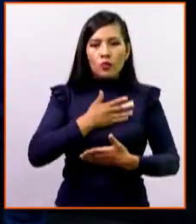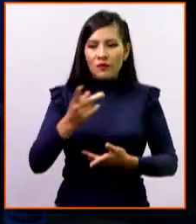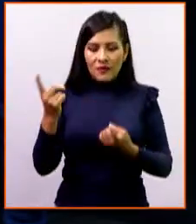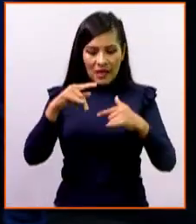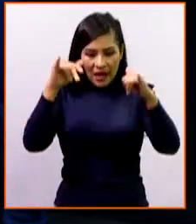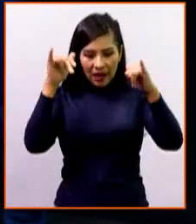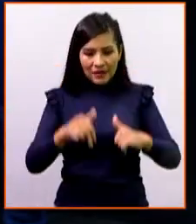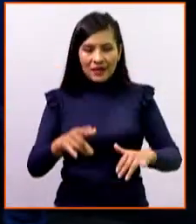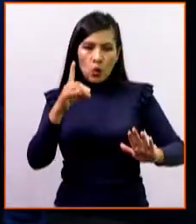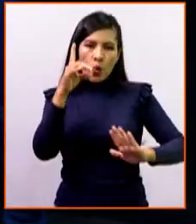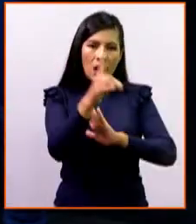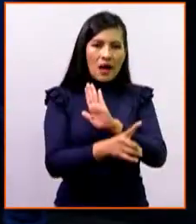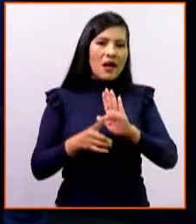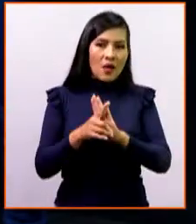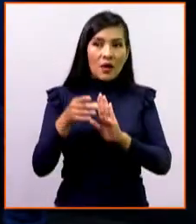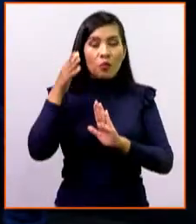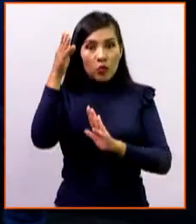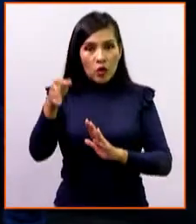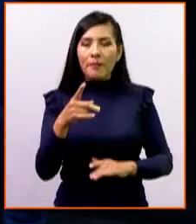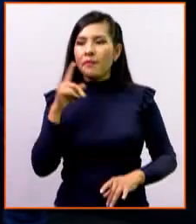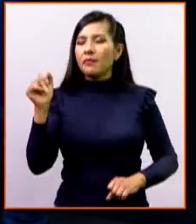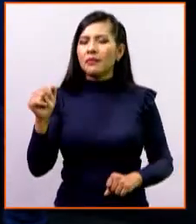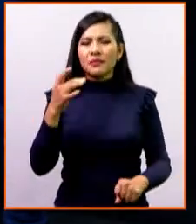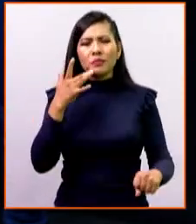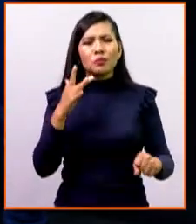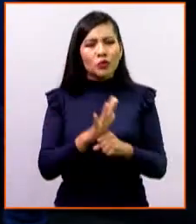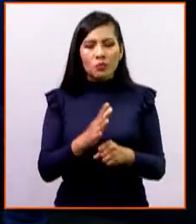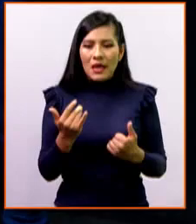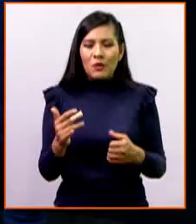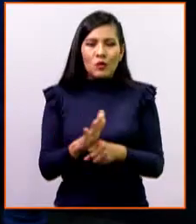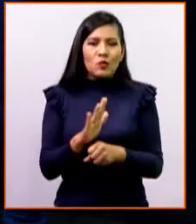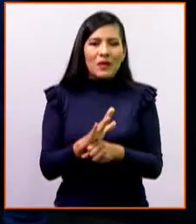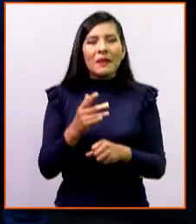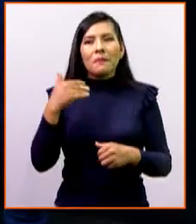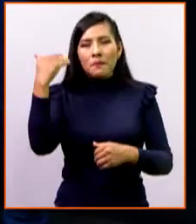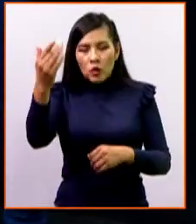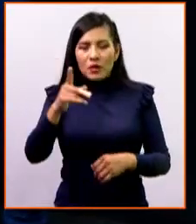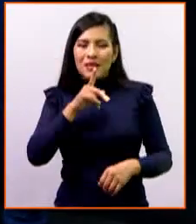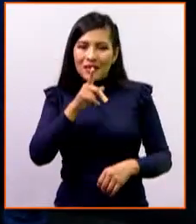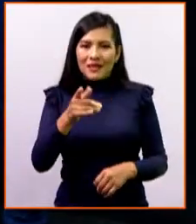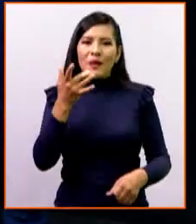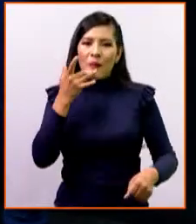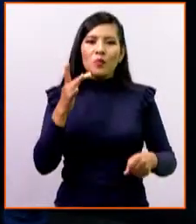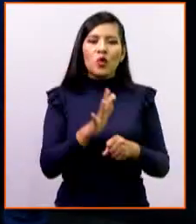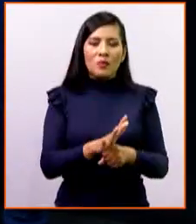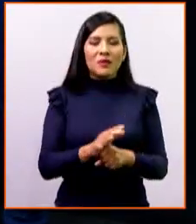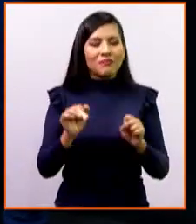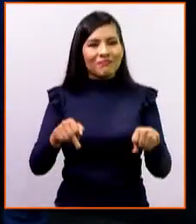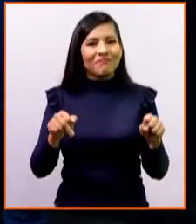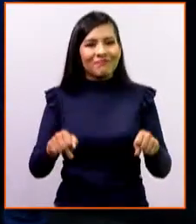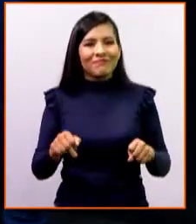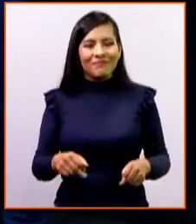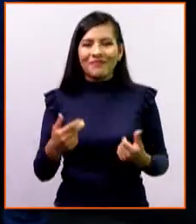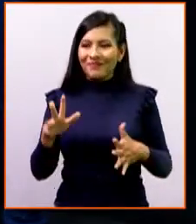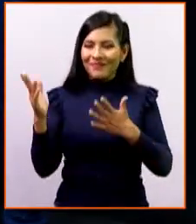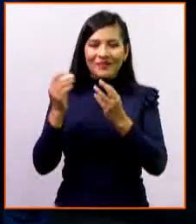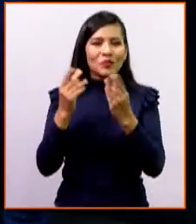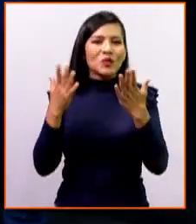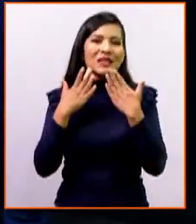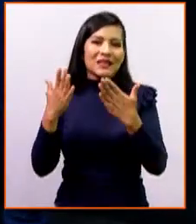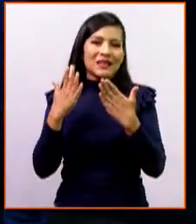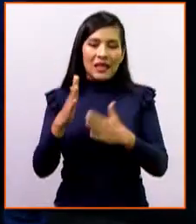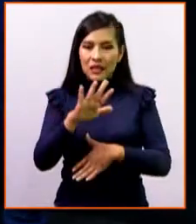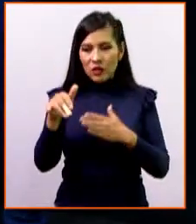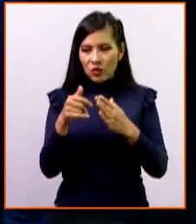tal? Dani, sí, es un compromiso. Lo de la banda caliente, muy bien. Para que nos pongamos calientes también al bailar. Entonces, muchísimas gracias, Janet, por